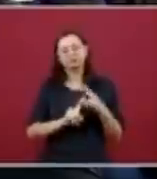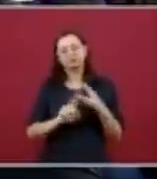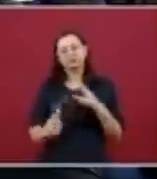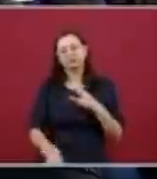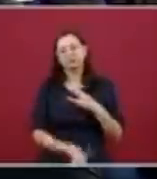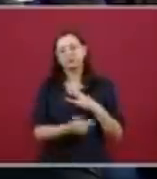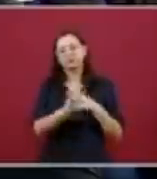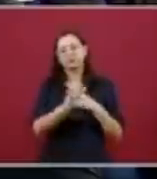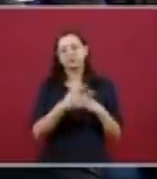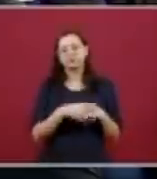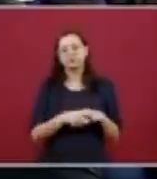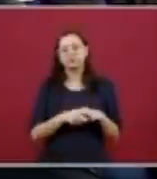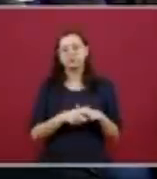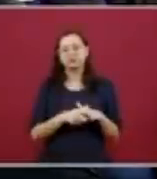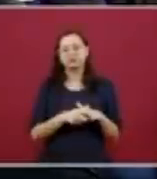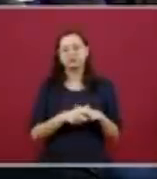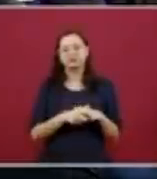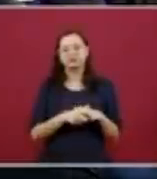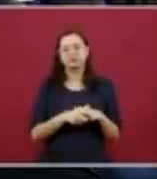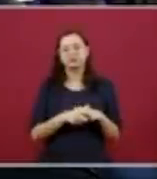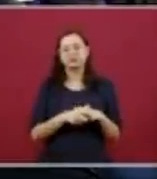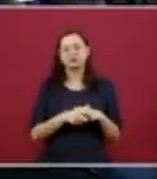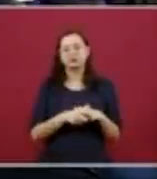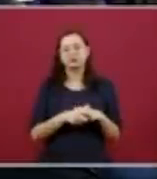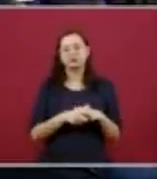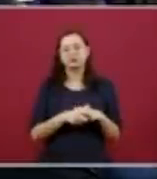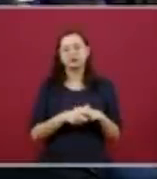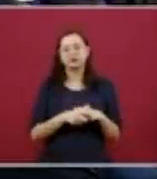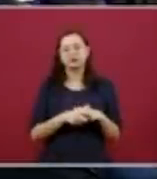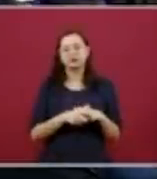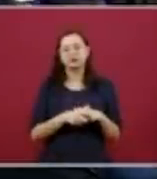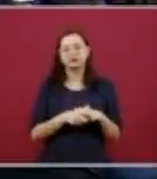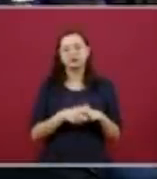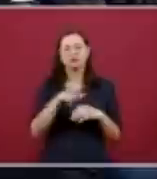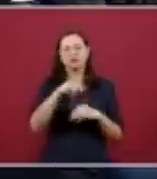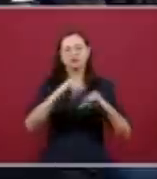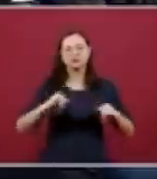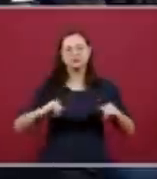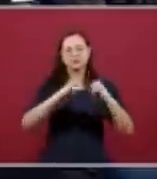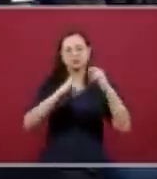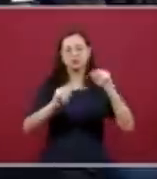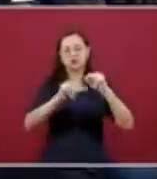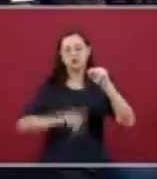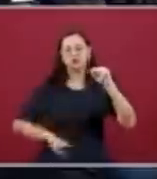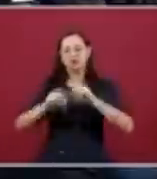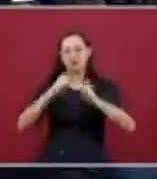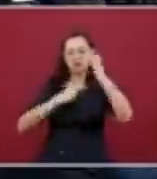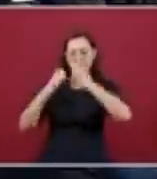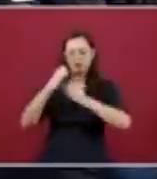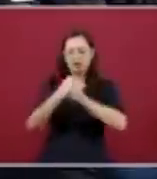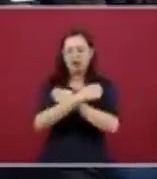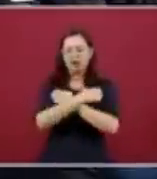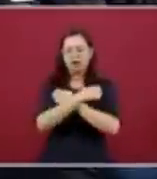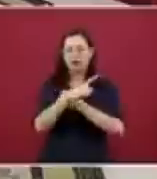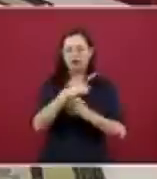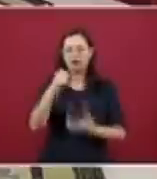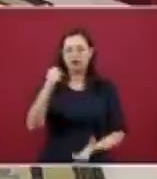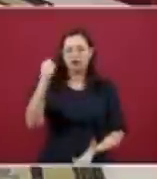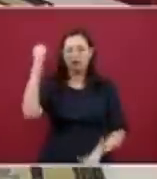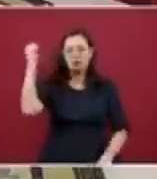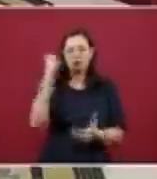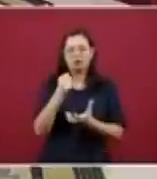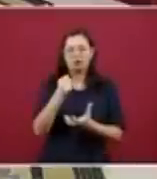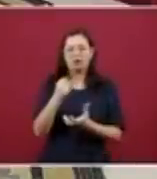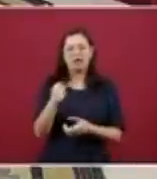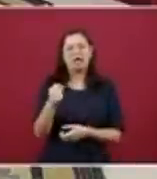ya están quejando en el Instituto Nacional para la Evaluación de la Educación, dicen que le recortó 300 millones, bueno, el